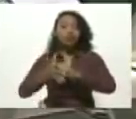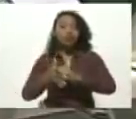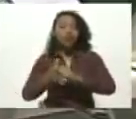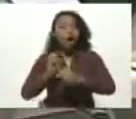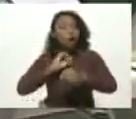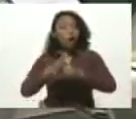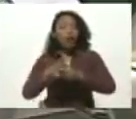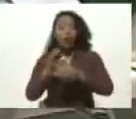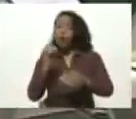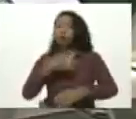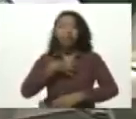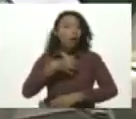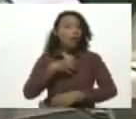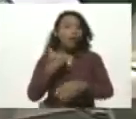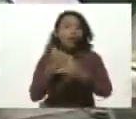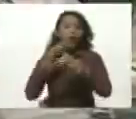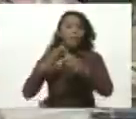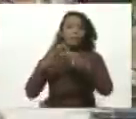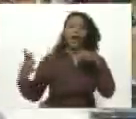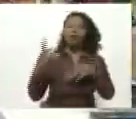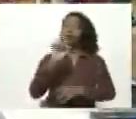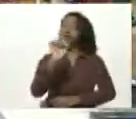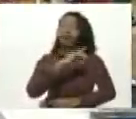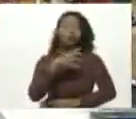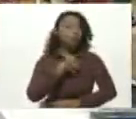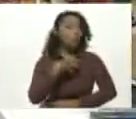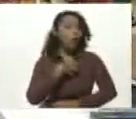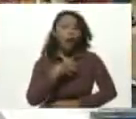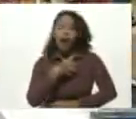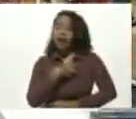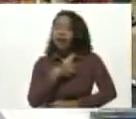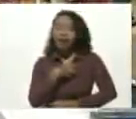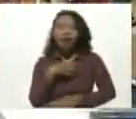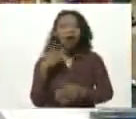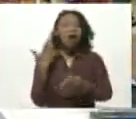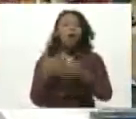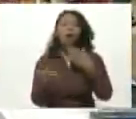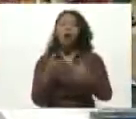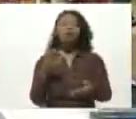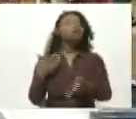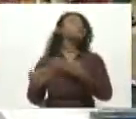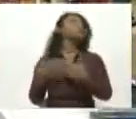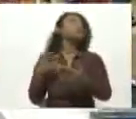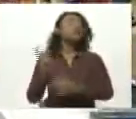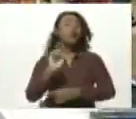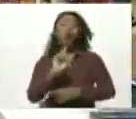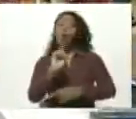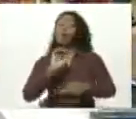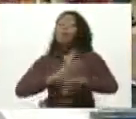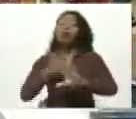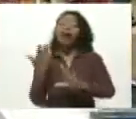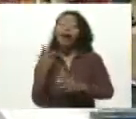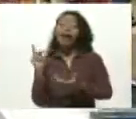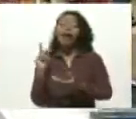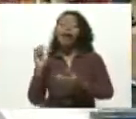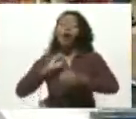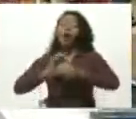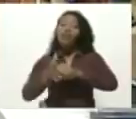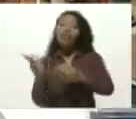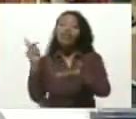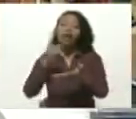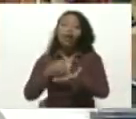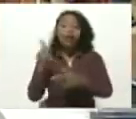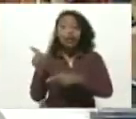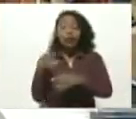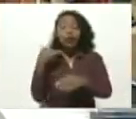podemos soltar, no, no podemos desentendernos del COVID, porque el COVID llegó y es una